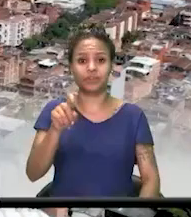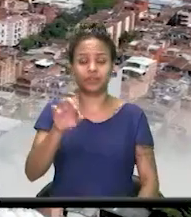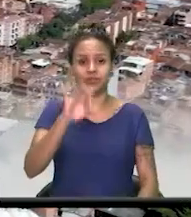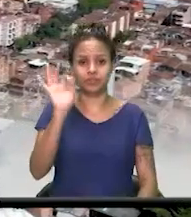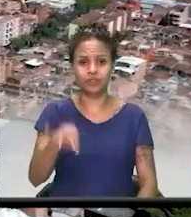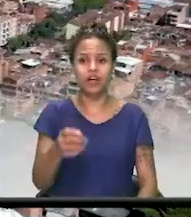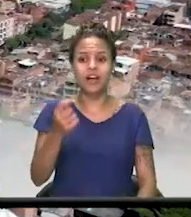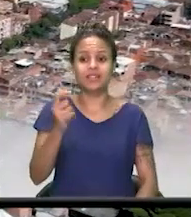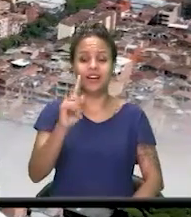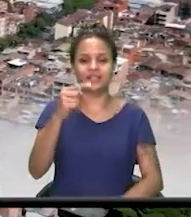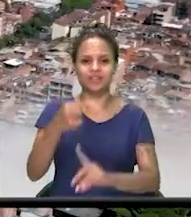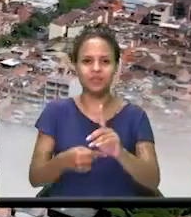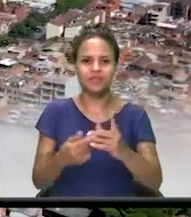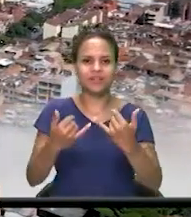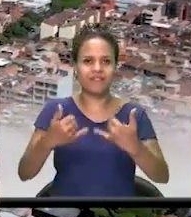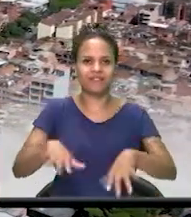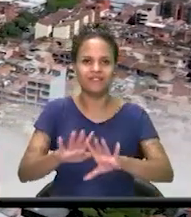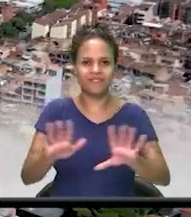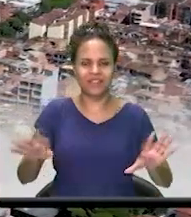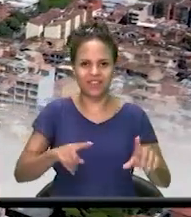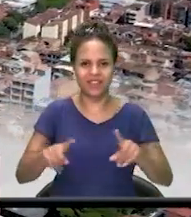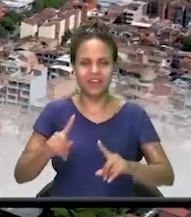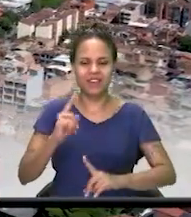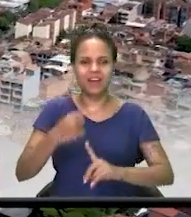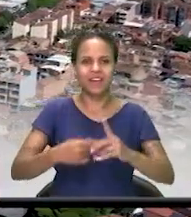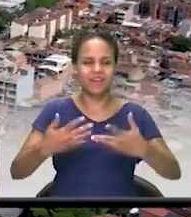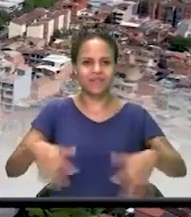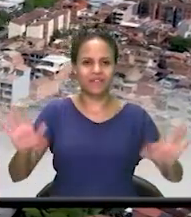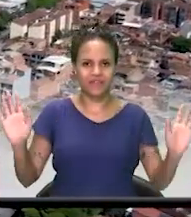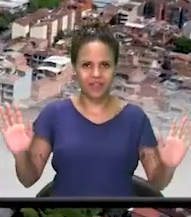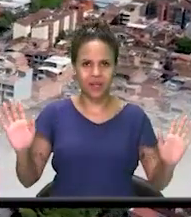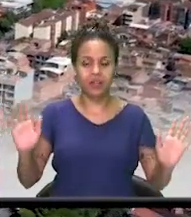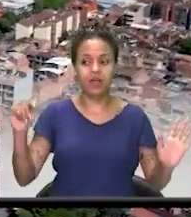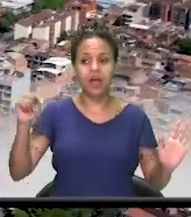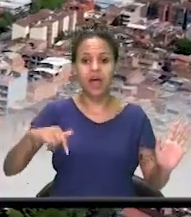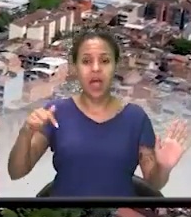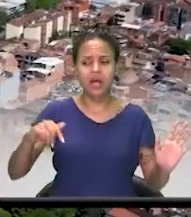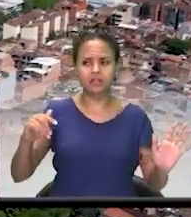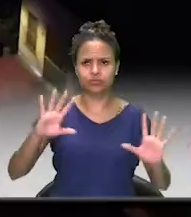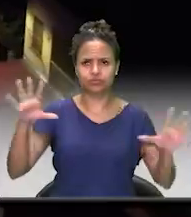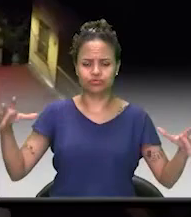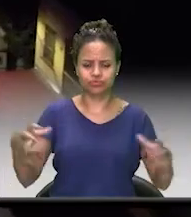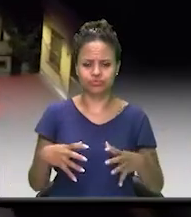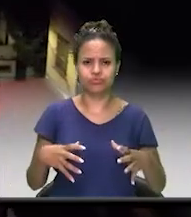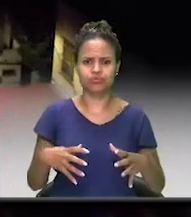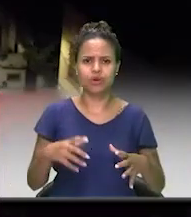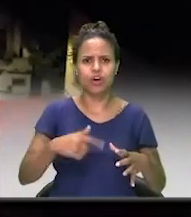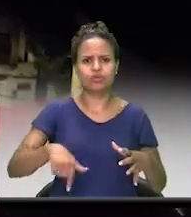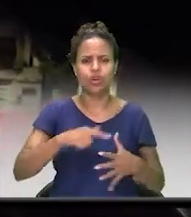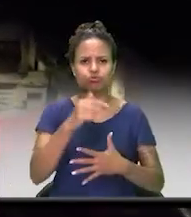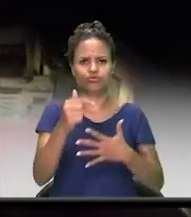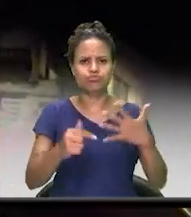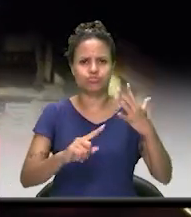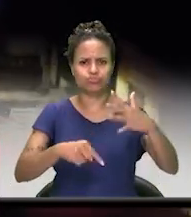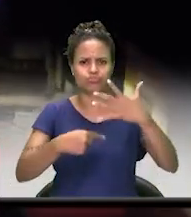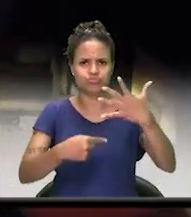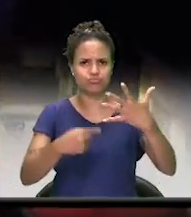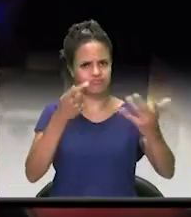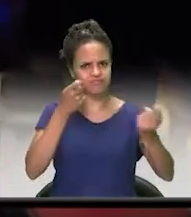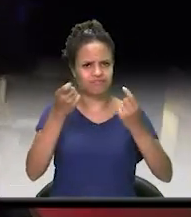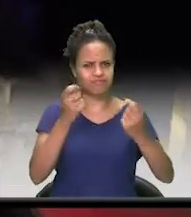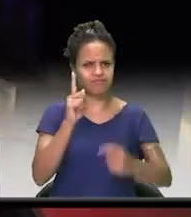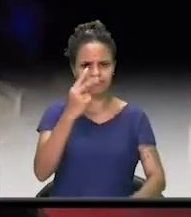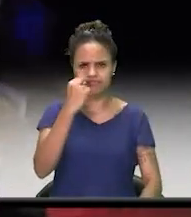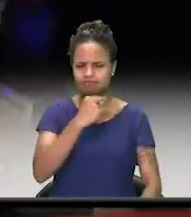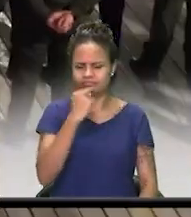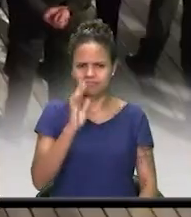para terminar la actual administración, que estuvieron agrupados en 6 compromisos estratégicos.